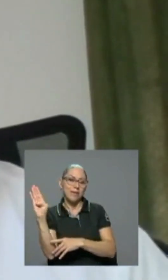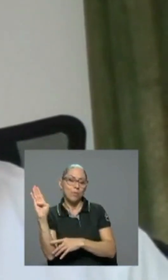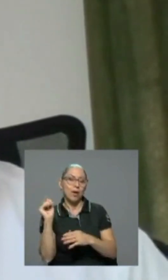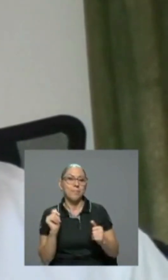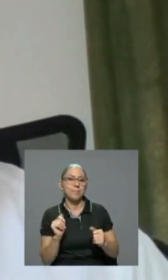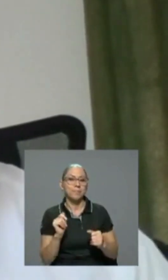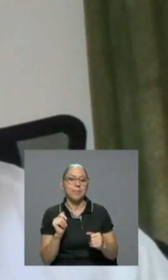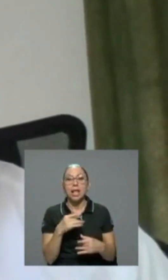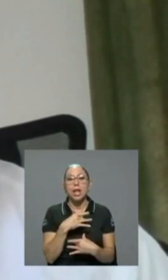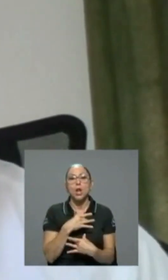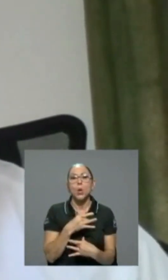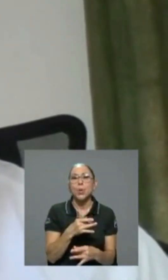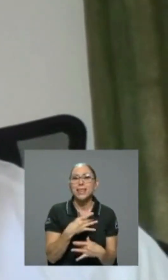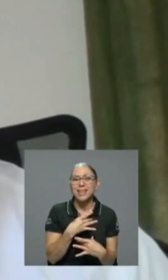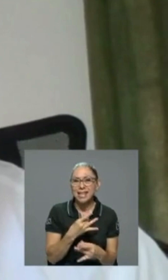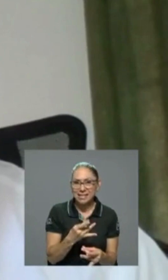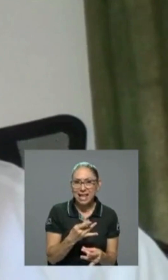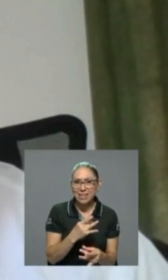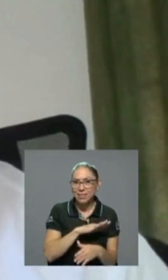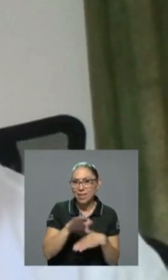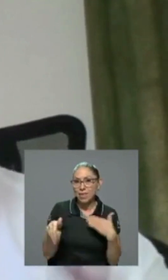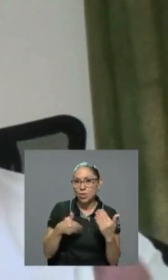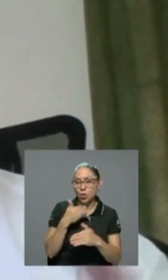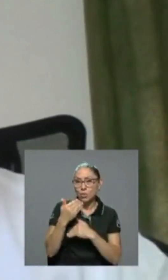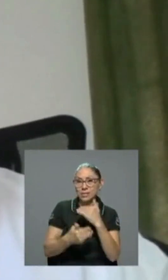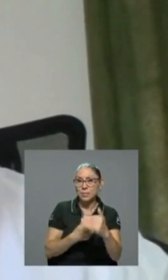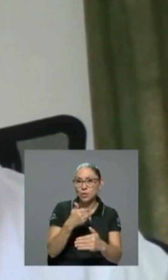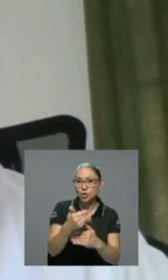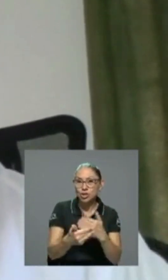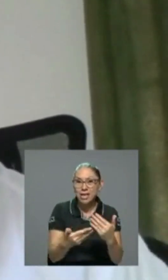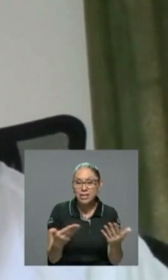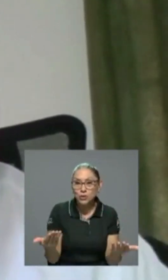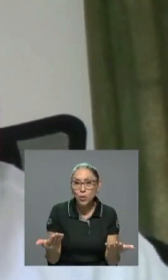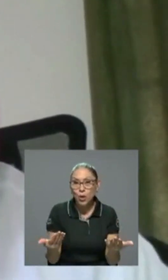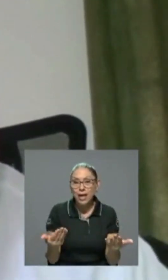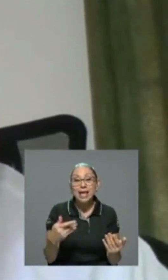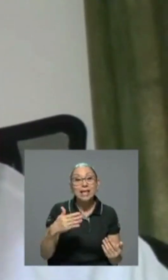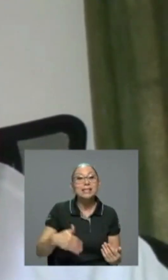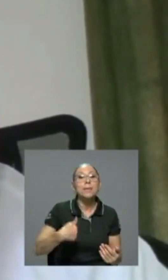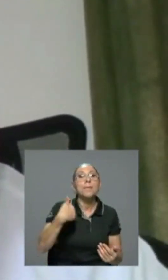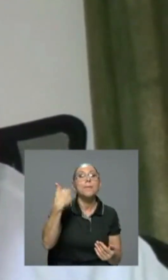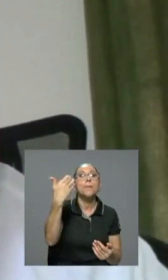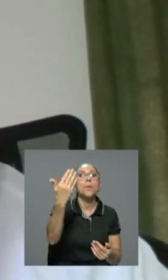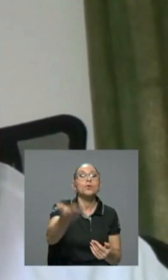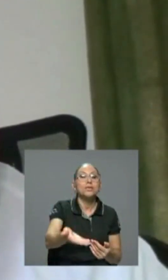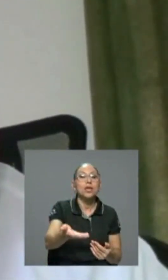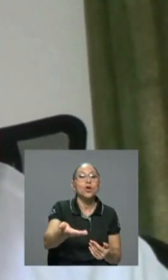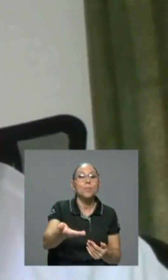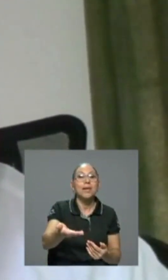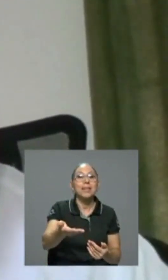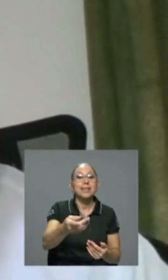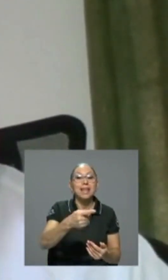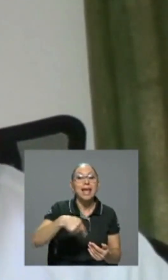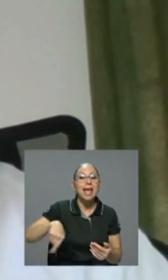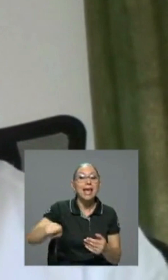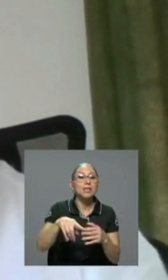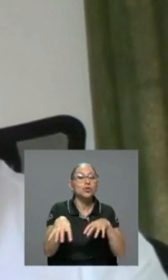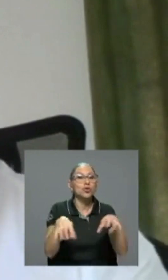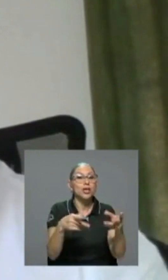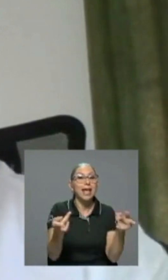lo interesante dentro de todo este proceso es el abandono que ocurre posteriormente a estos hechos del Darién, ¿no? Y